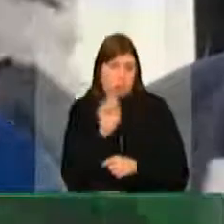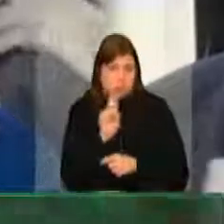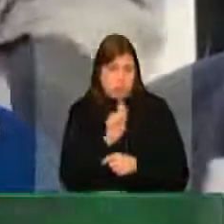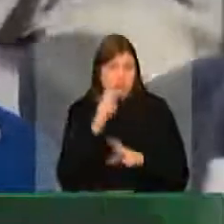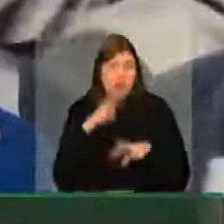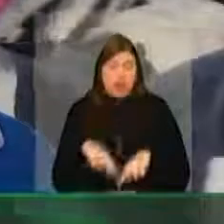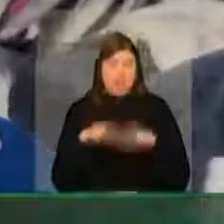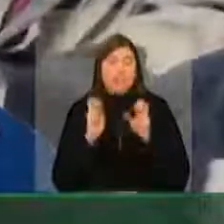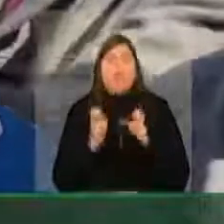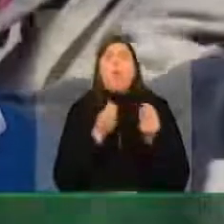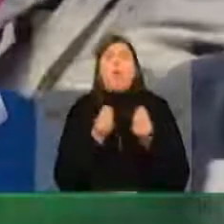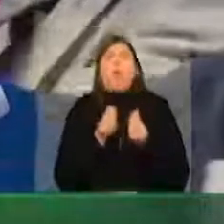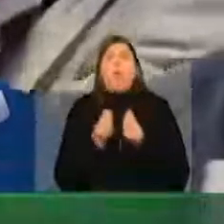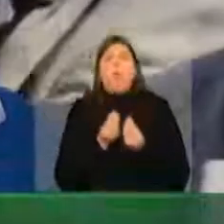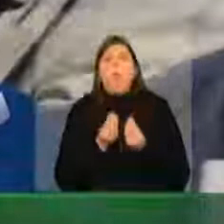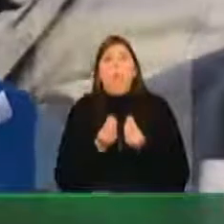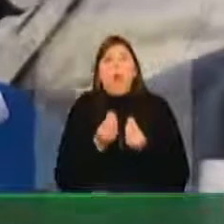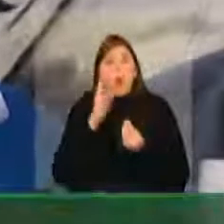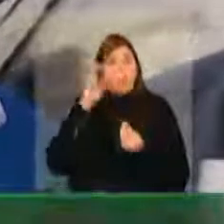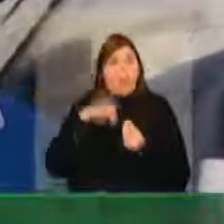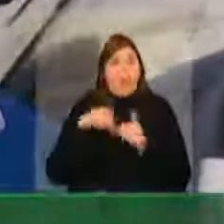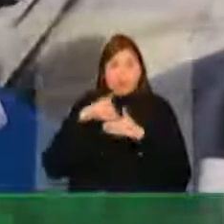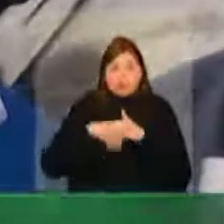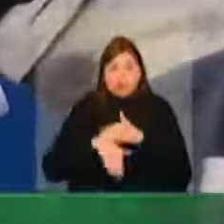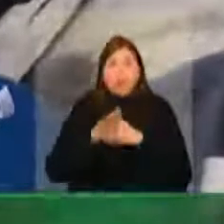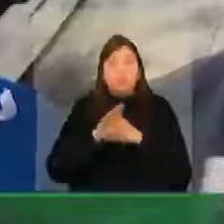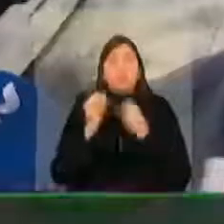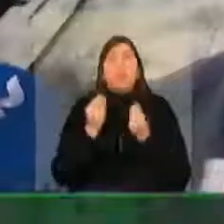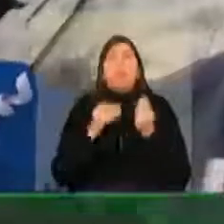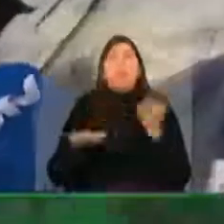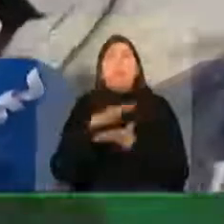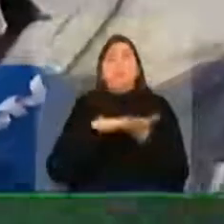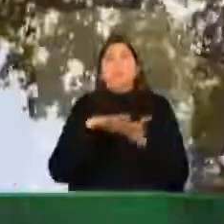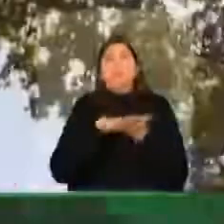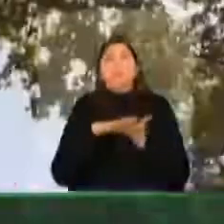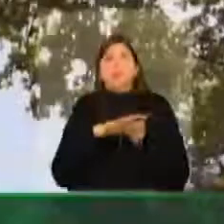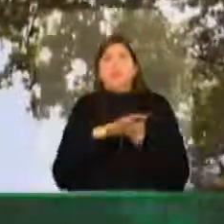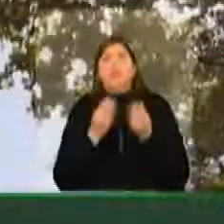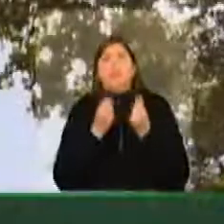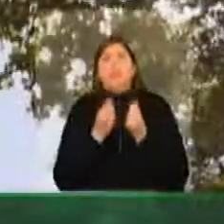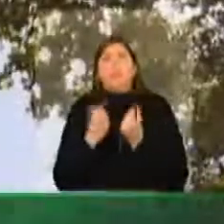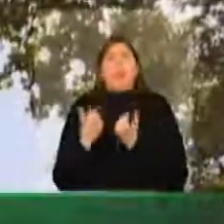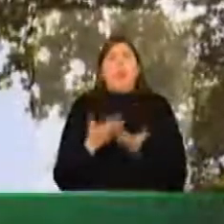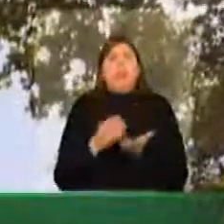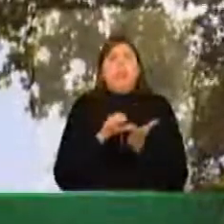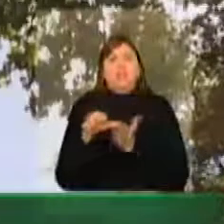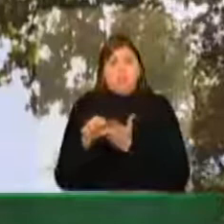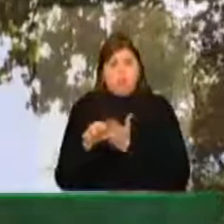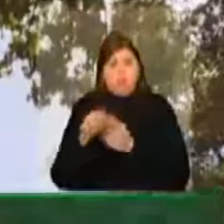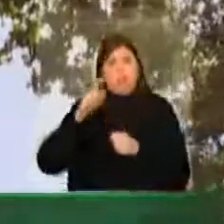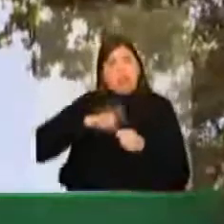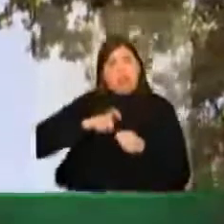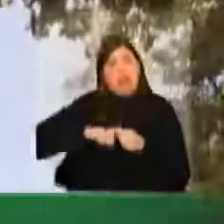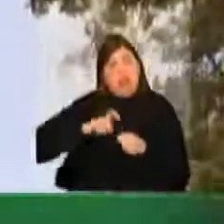planes y cuál es la situación en todo el país de cómo se están prestando los servicios. Los sindicatos de los